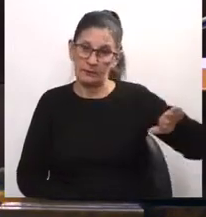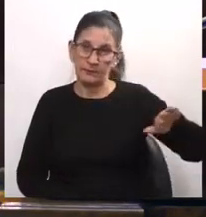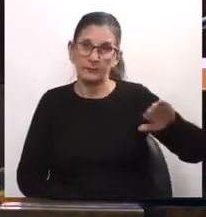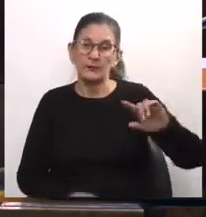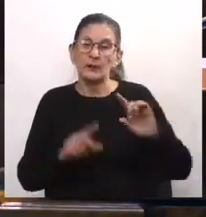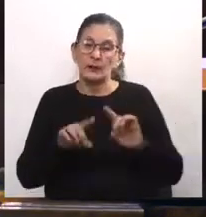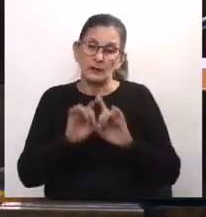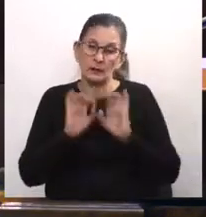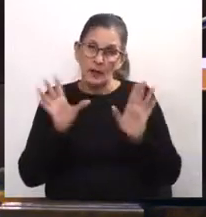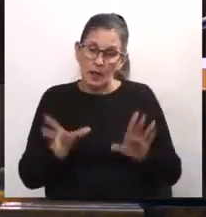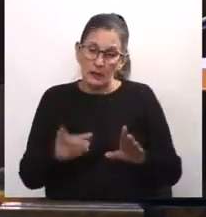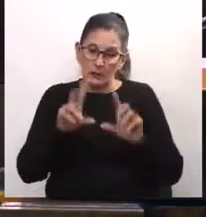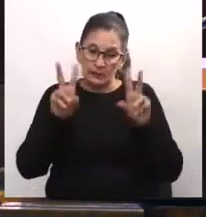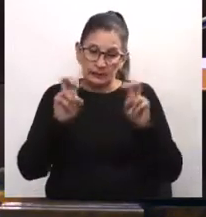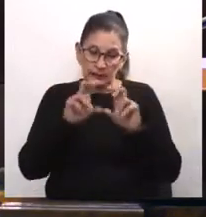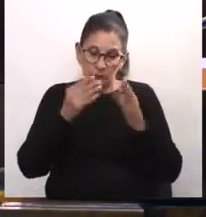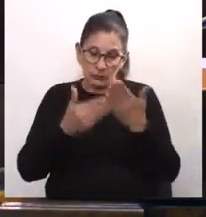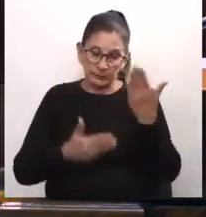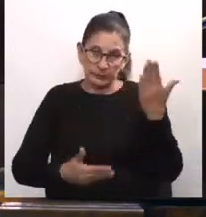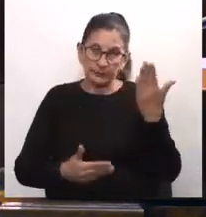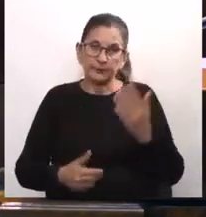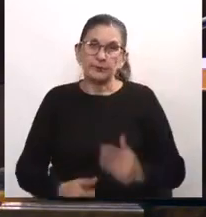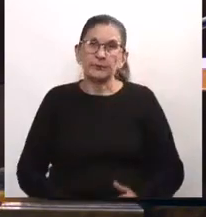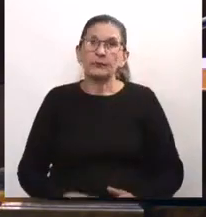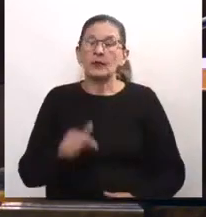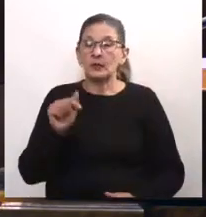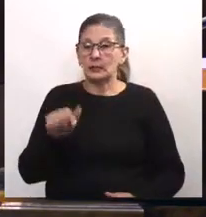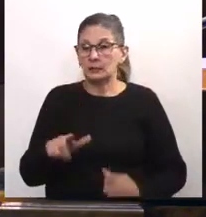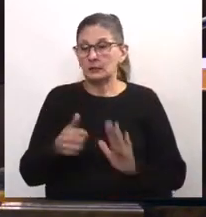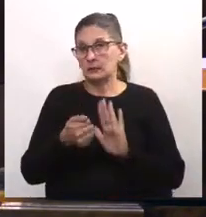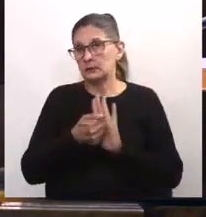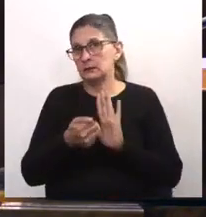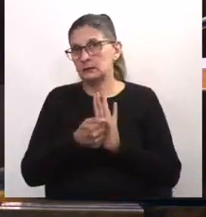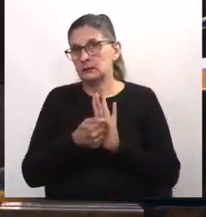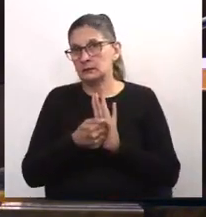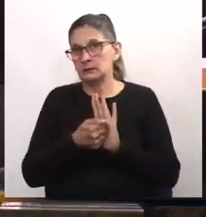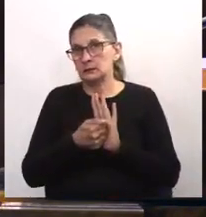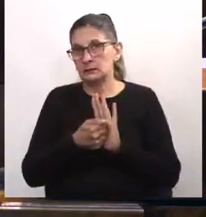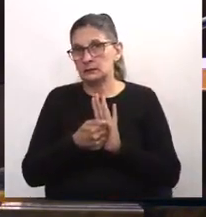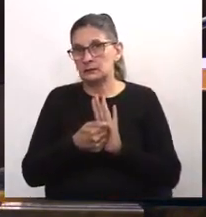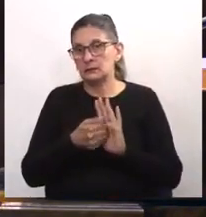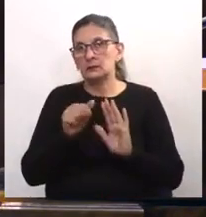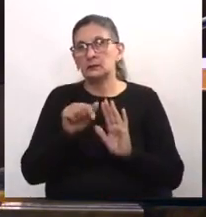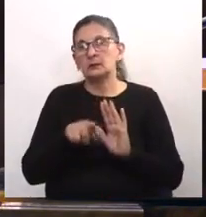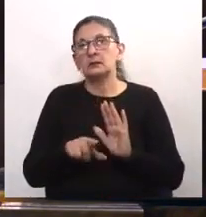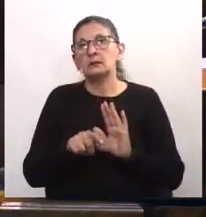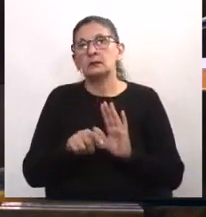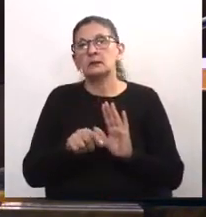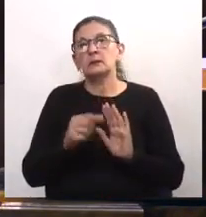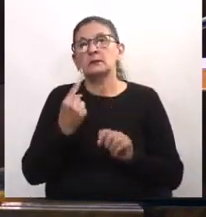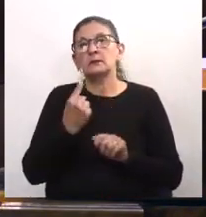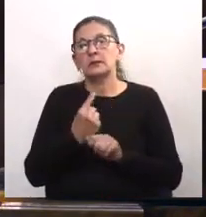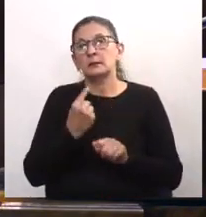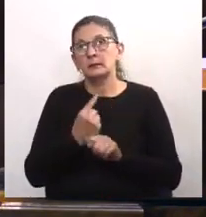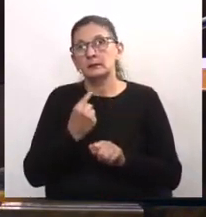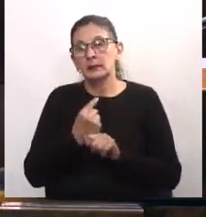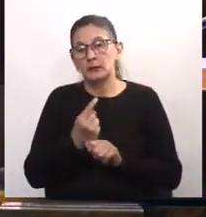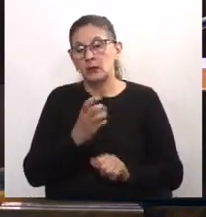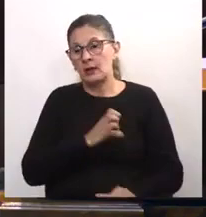Y es muy claro acá el texto, por lo tanto, este artículo lo que viene a contemplar son dos situaciones. Primero, que